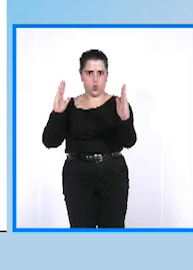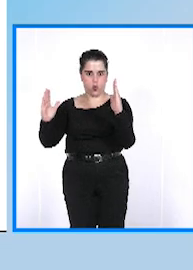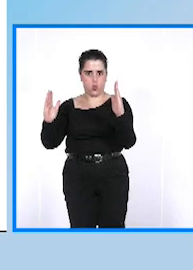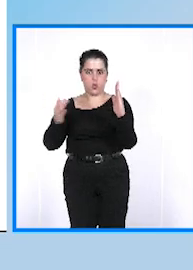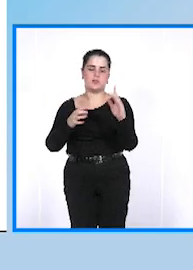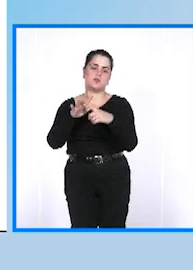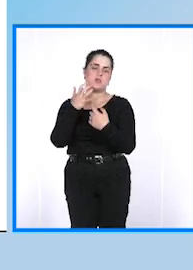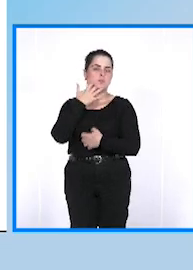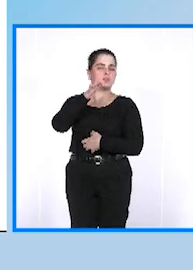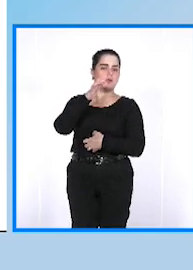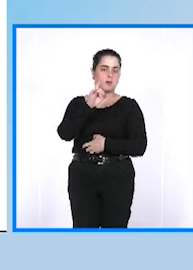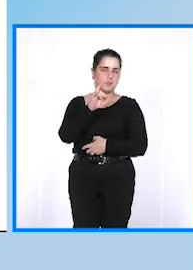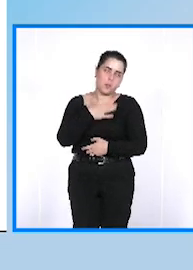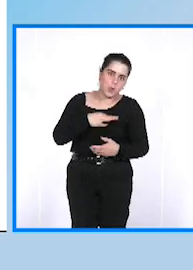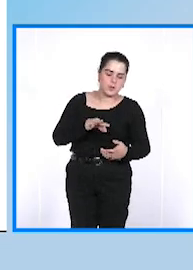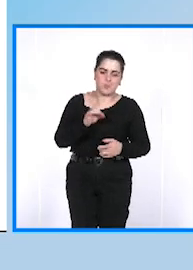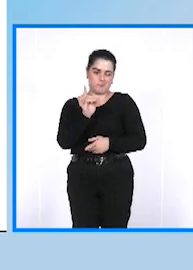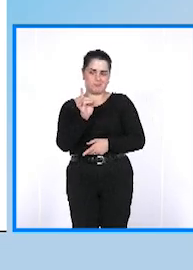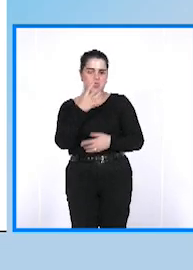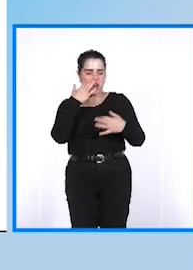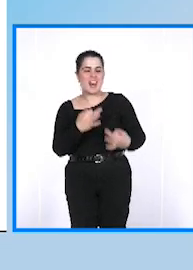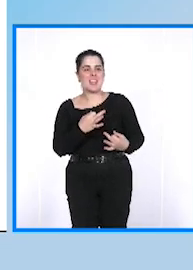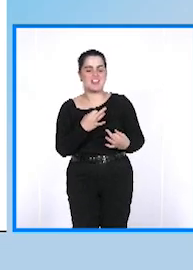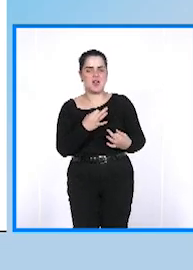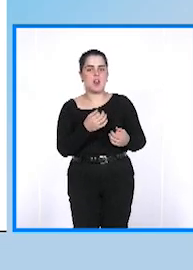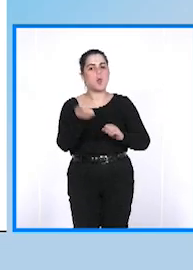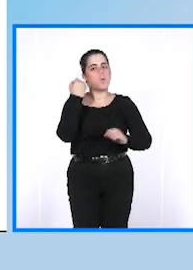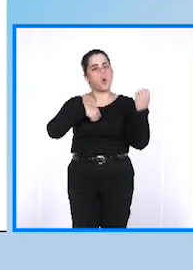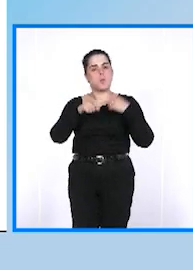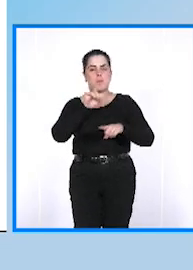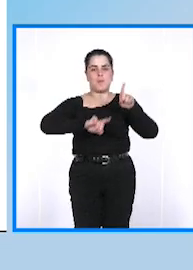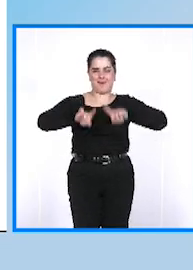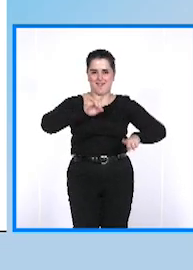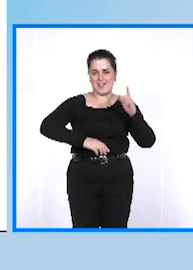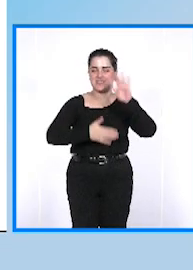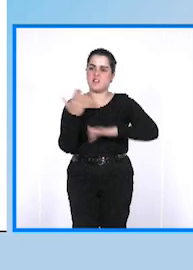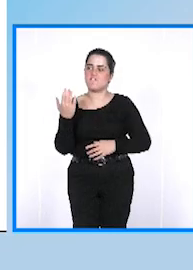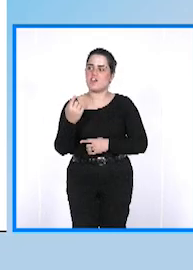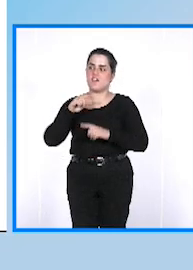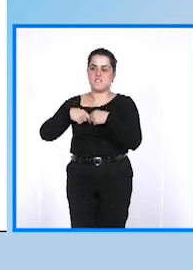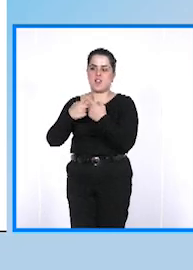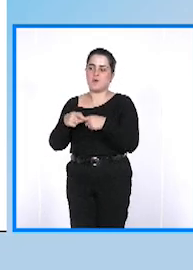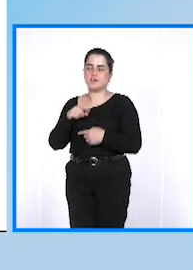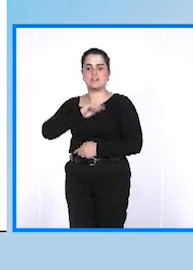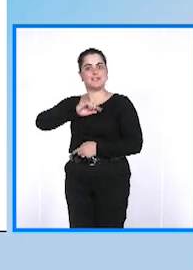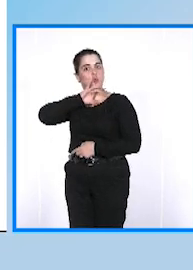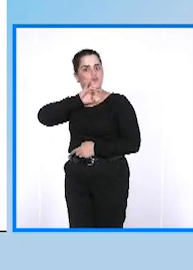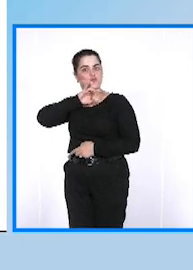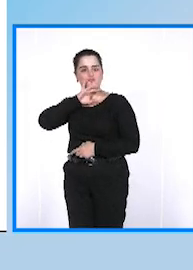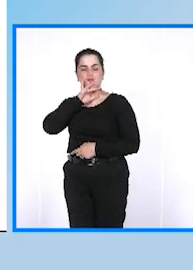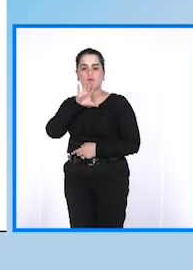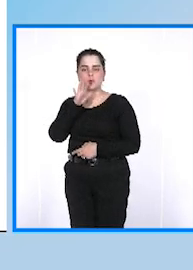quizá bueno no Quizá no una excepción es la problemática conductual que como veis hay familias que están muy contentas que han